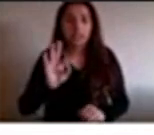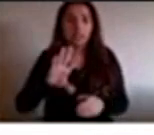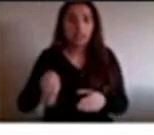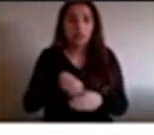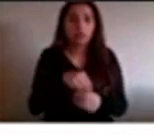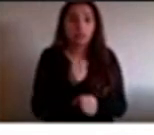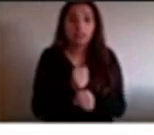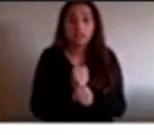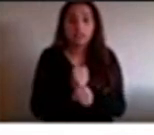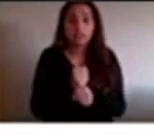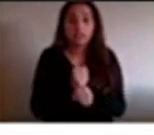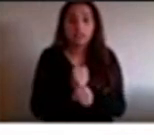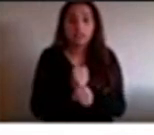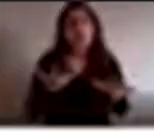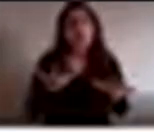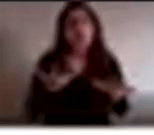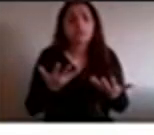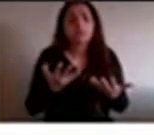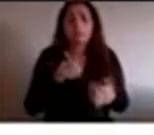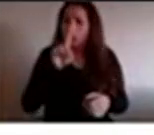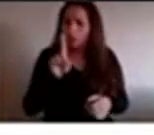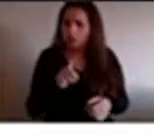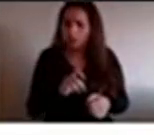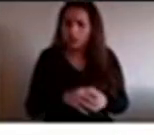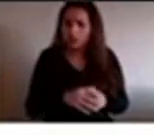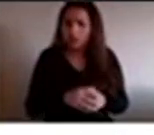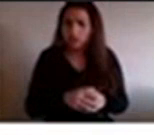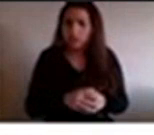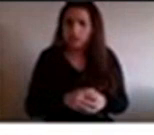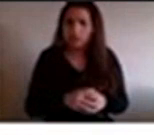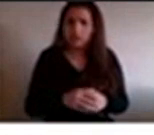las empresas pagan estas multas o no? Esa es la pregunta.